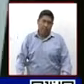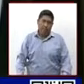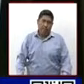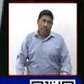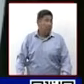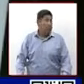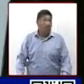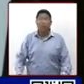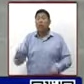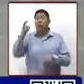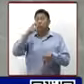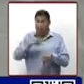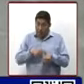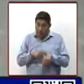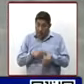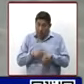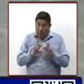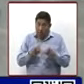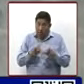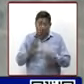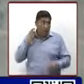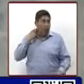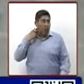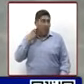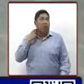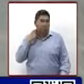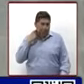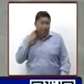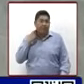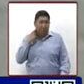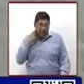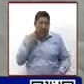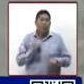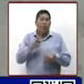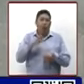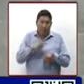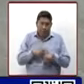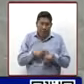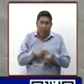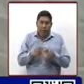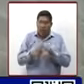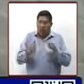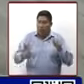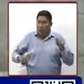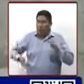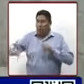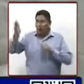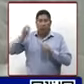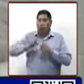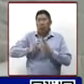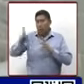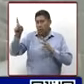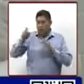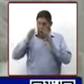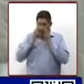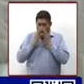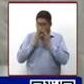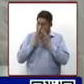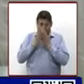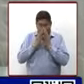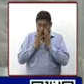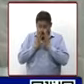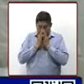¿Es la primera vez que se descuidan de Facundito? Claro. O sea, es la primera vez que ha pasado este lamentable